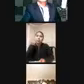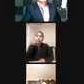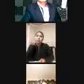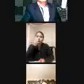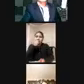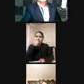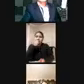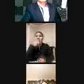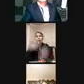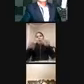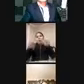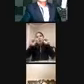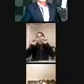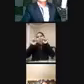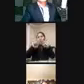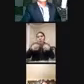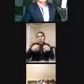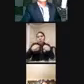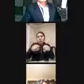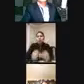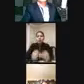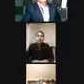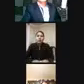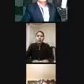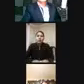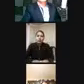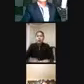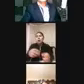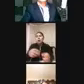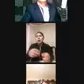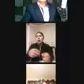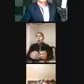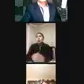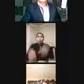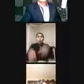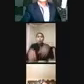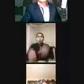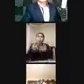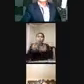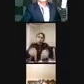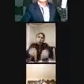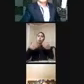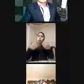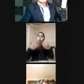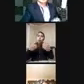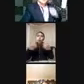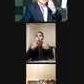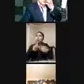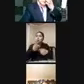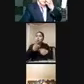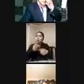anticipar en la formación del bebé si va a tener síndrome de Down. Entonces es una falla genética.